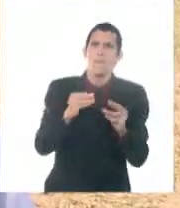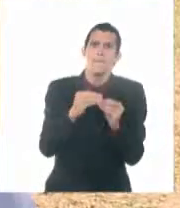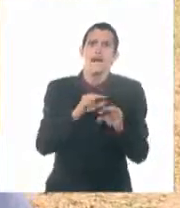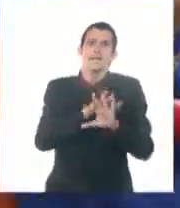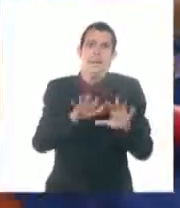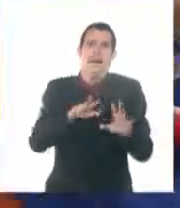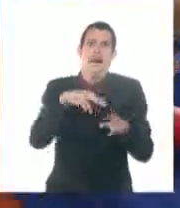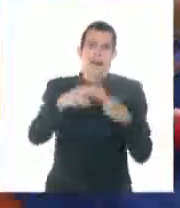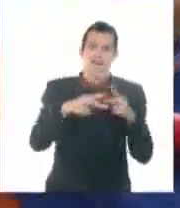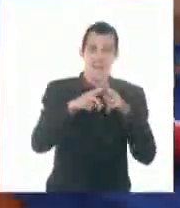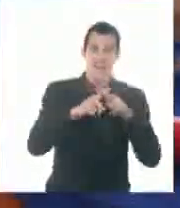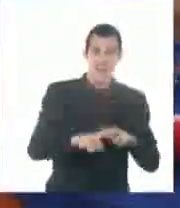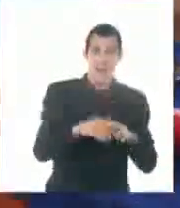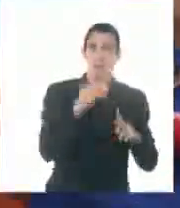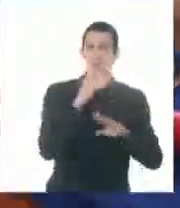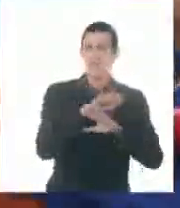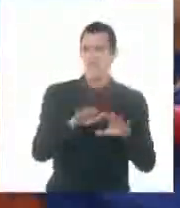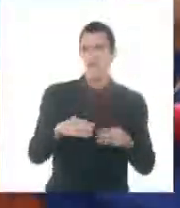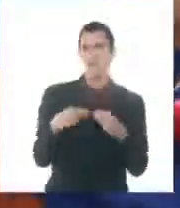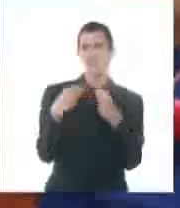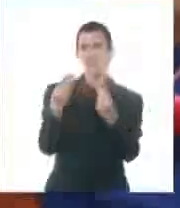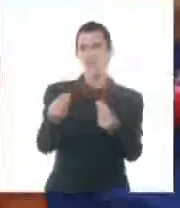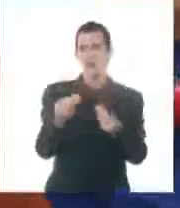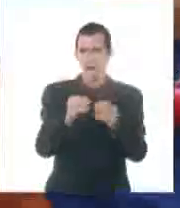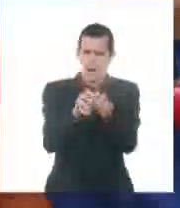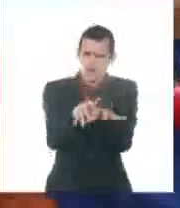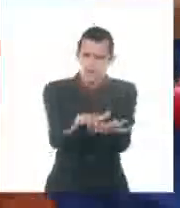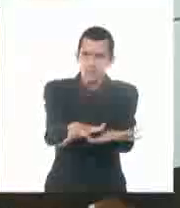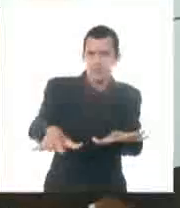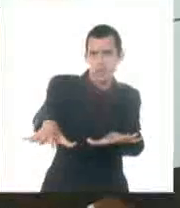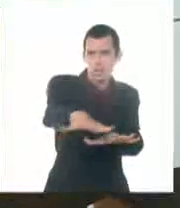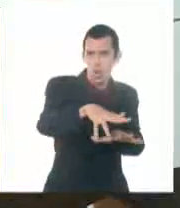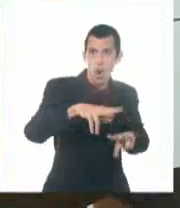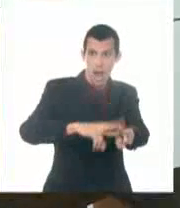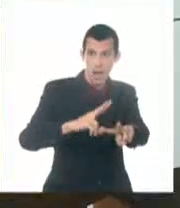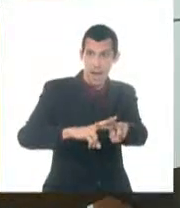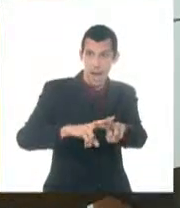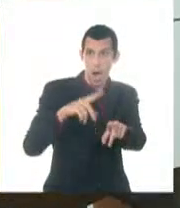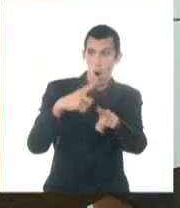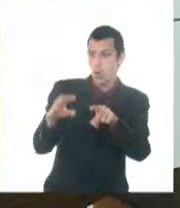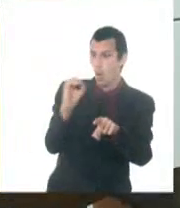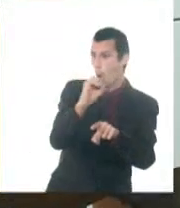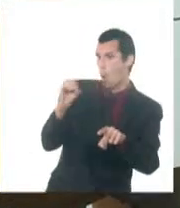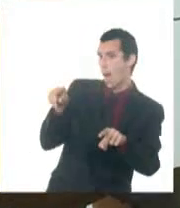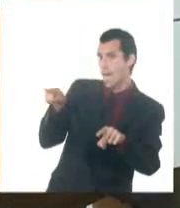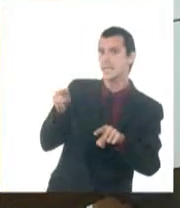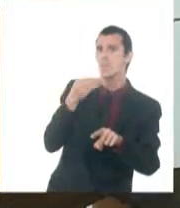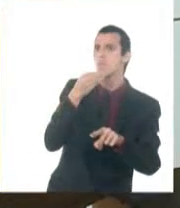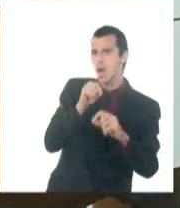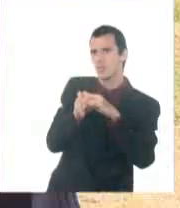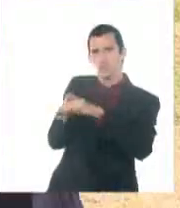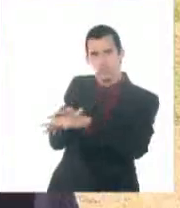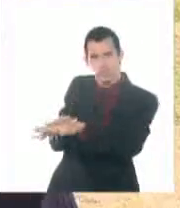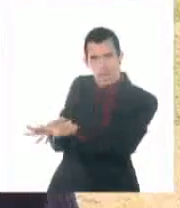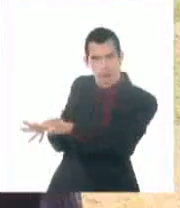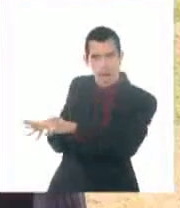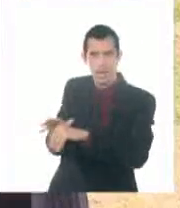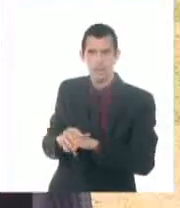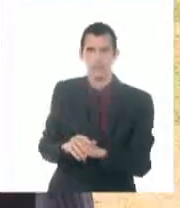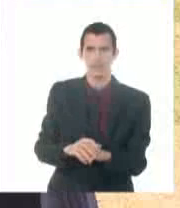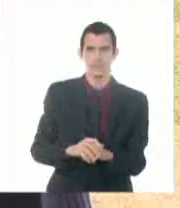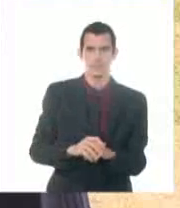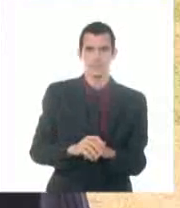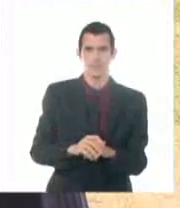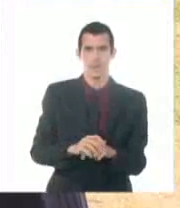sistema oeste de la capital. La Unión Eléctrica asume el aseguramiento de la operación en cada una de las fuentes. Aquí estamos